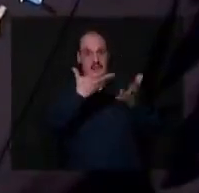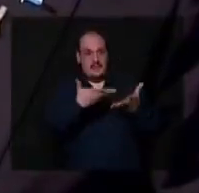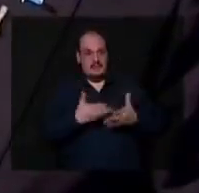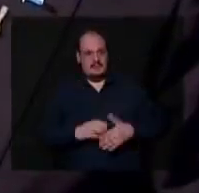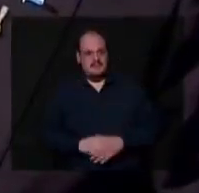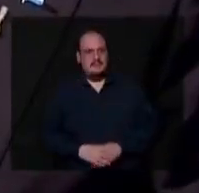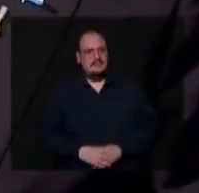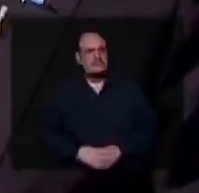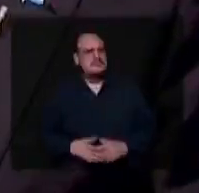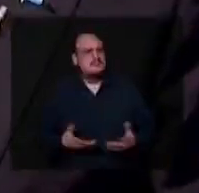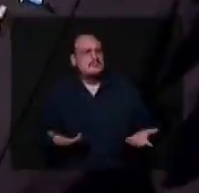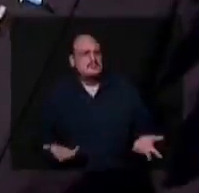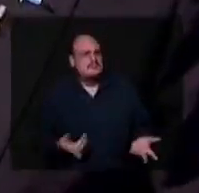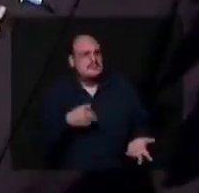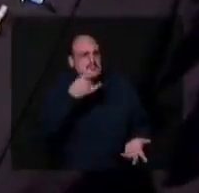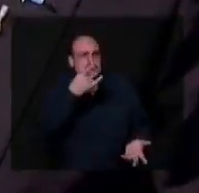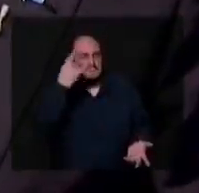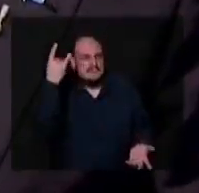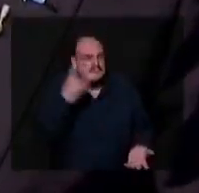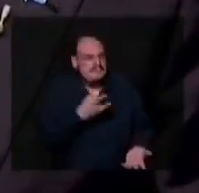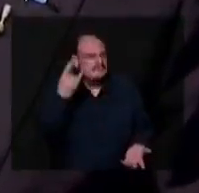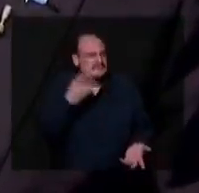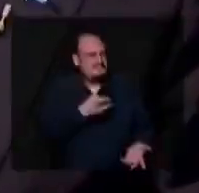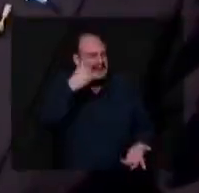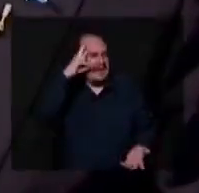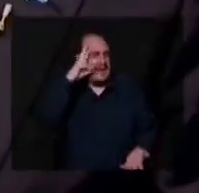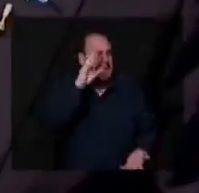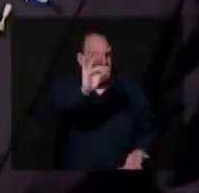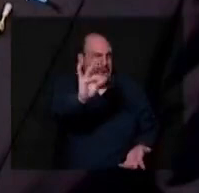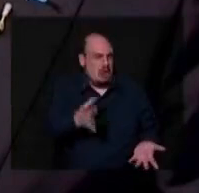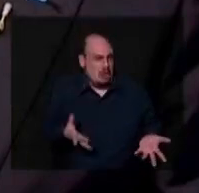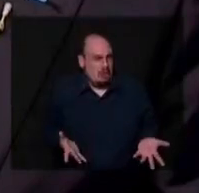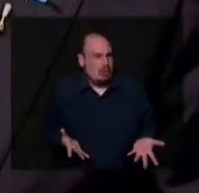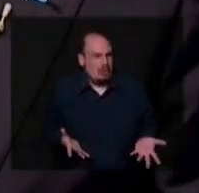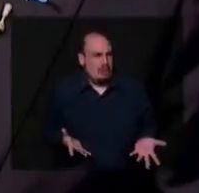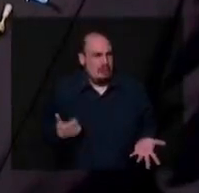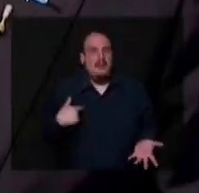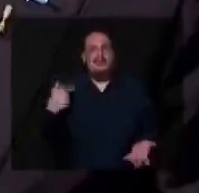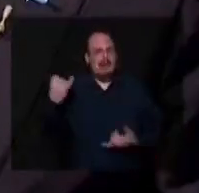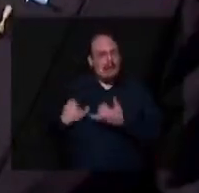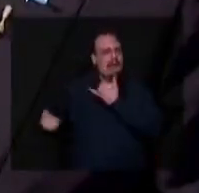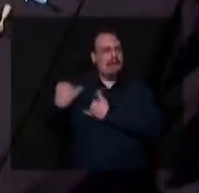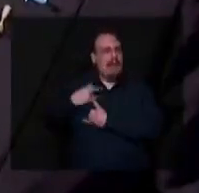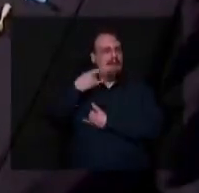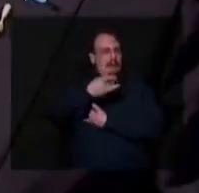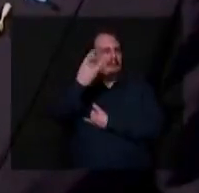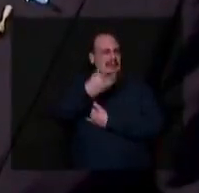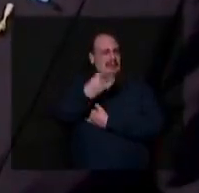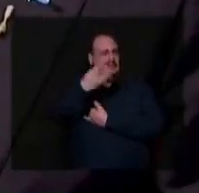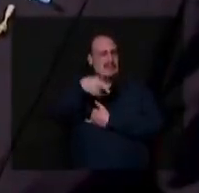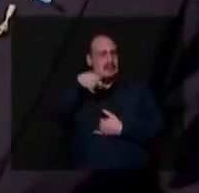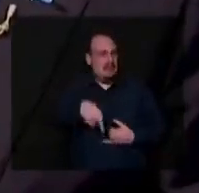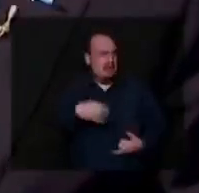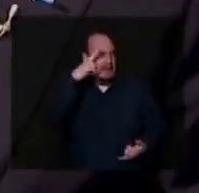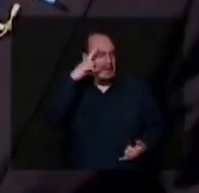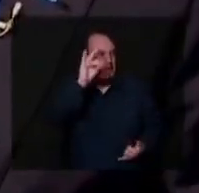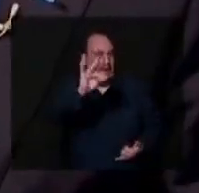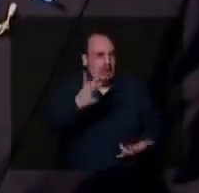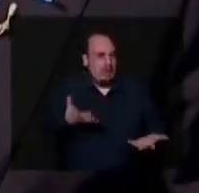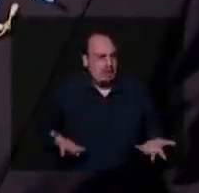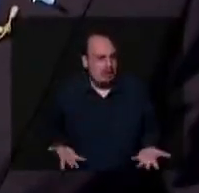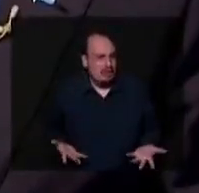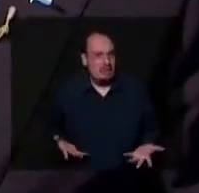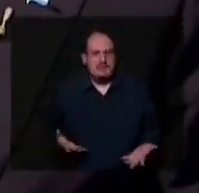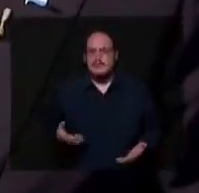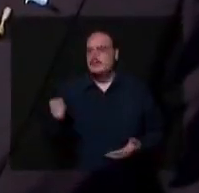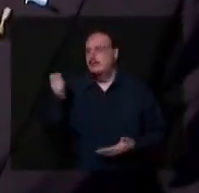este Sergio maa Entonces cómo no voy a hacer los 10 mandamientos las 10 ideas o o o más de 10 motivos que tengo para para votar